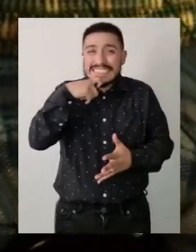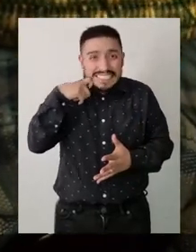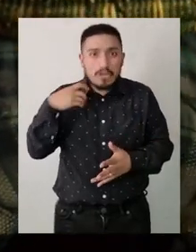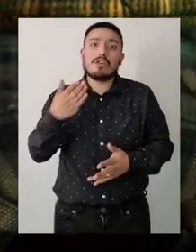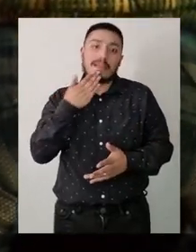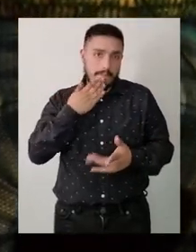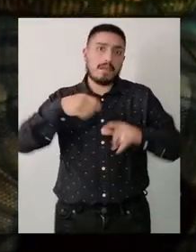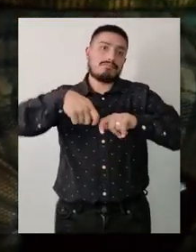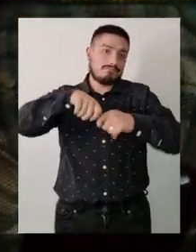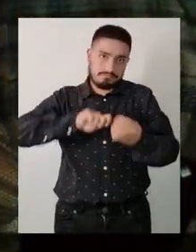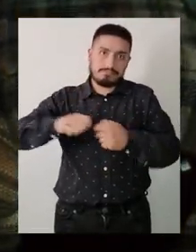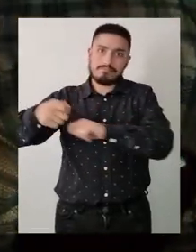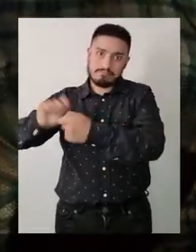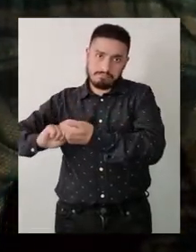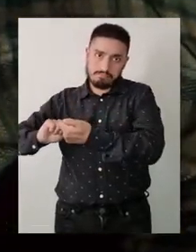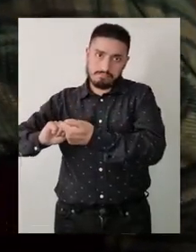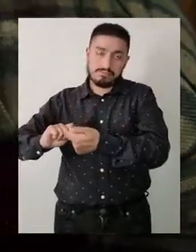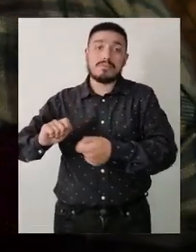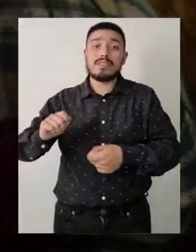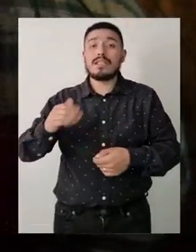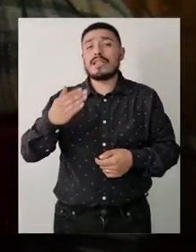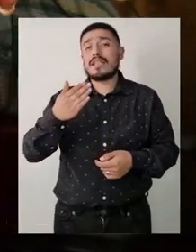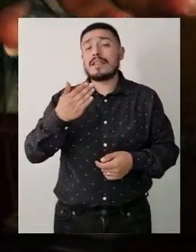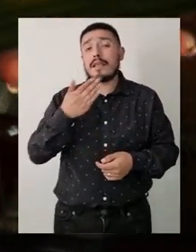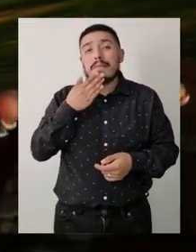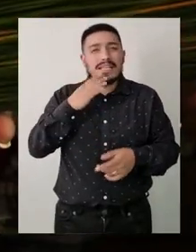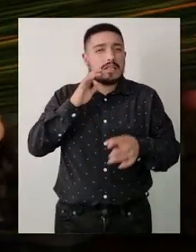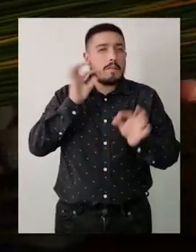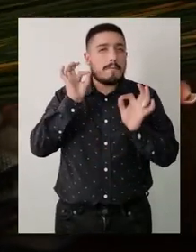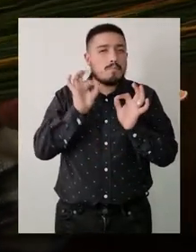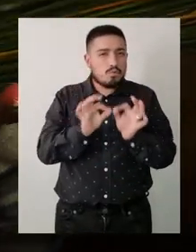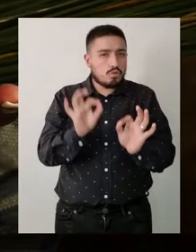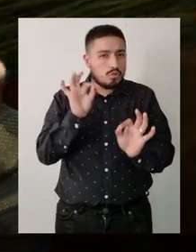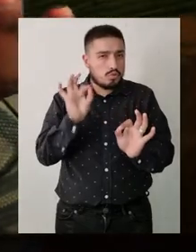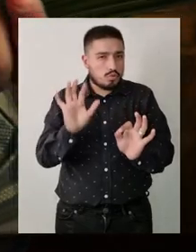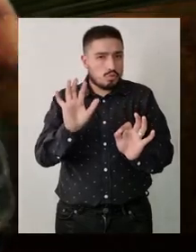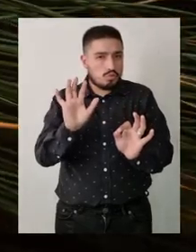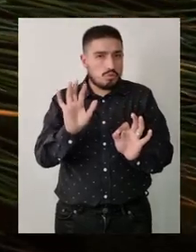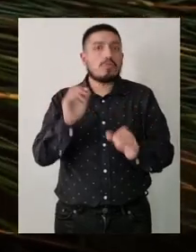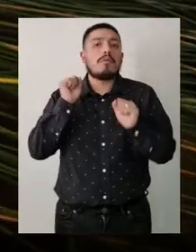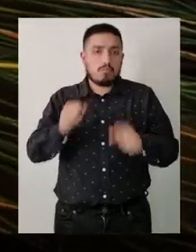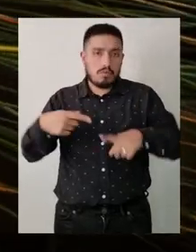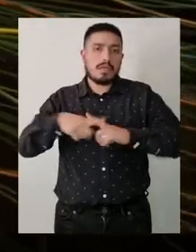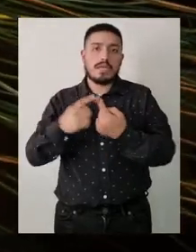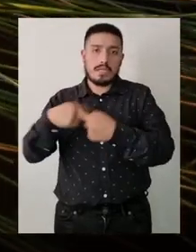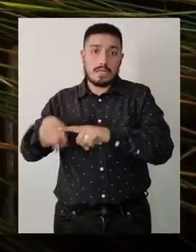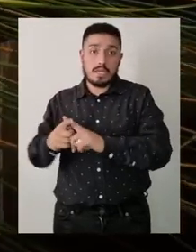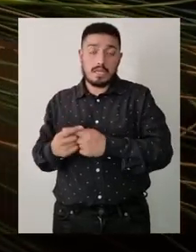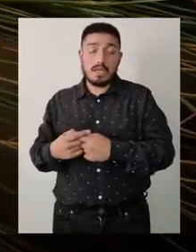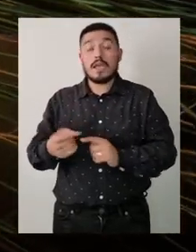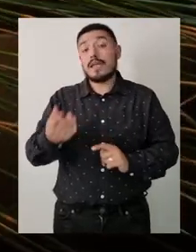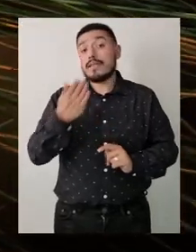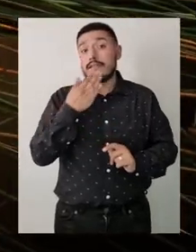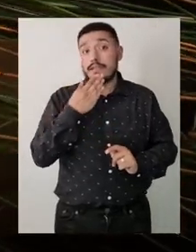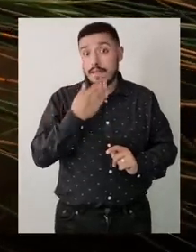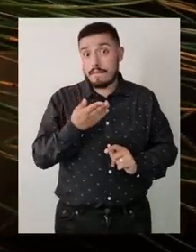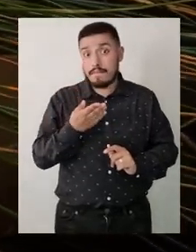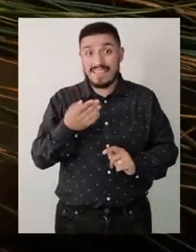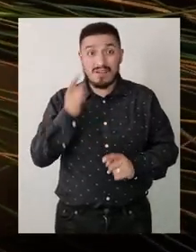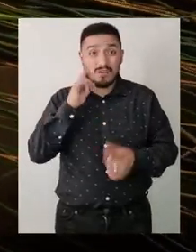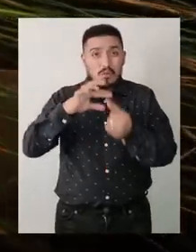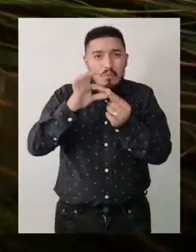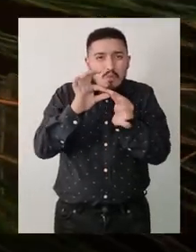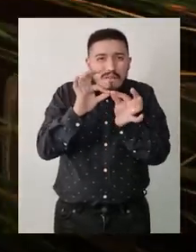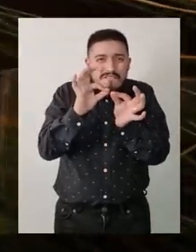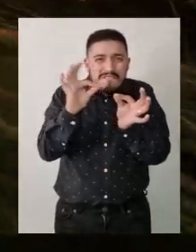corta. O sea, tiene que tener su punto exacto para tejerlo. Y también los junquillos